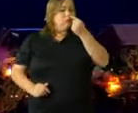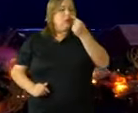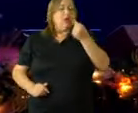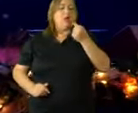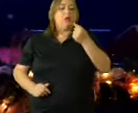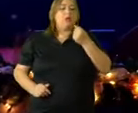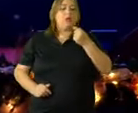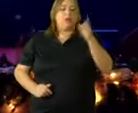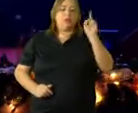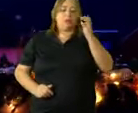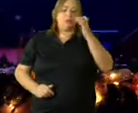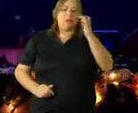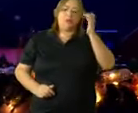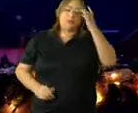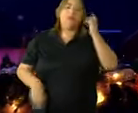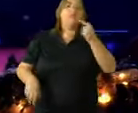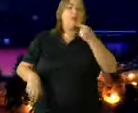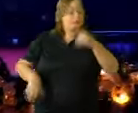boca, y al rato,